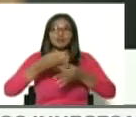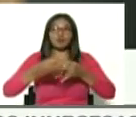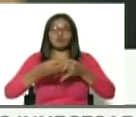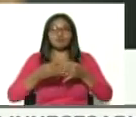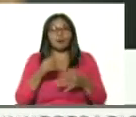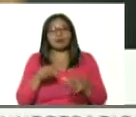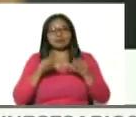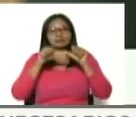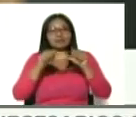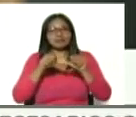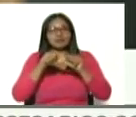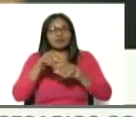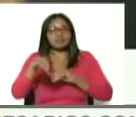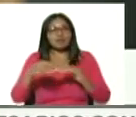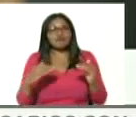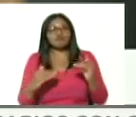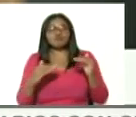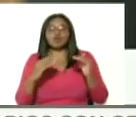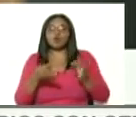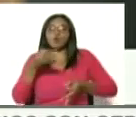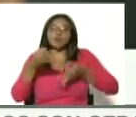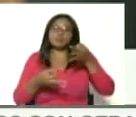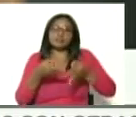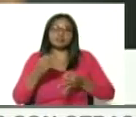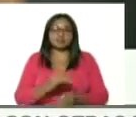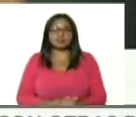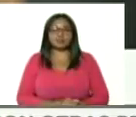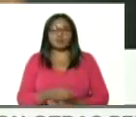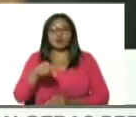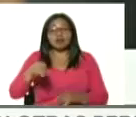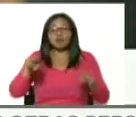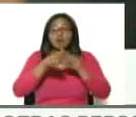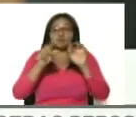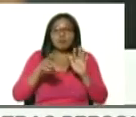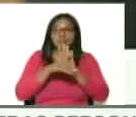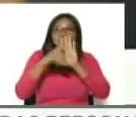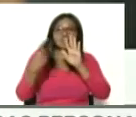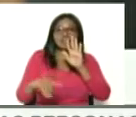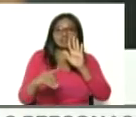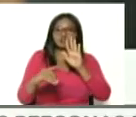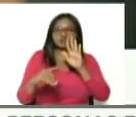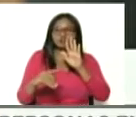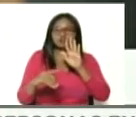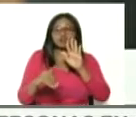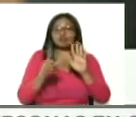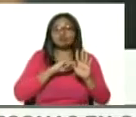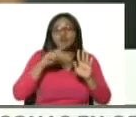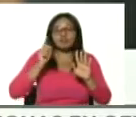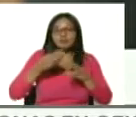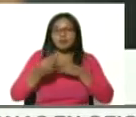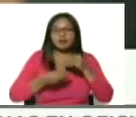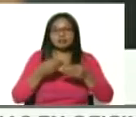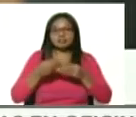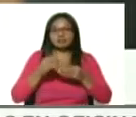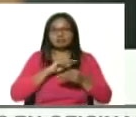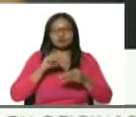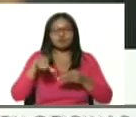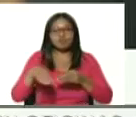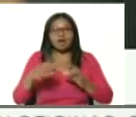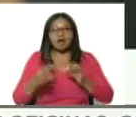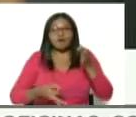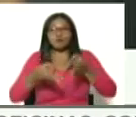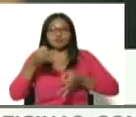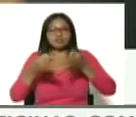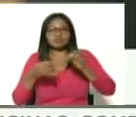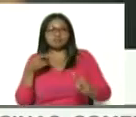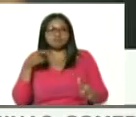de justicia. No es posible el Estado de derecho si no construimos un Estado de justicia. La justicia le da